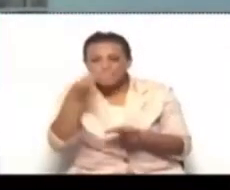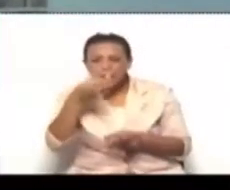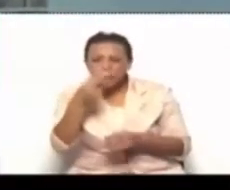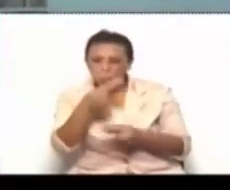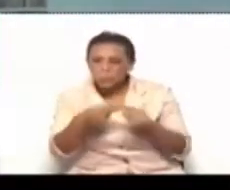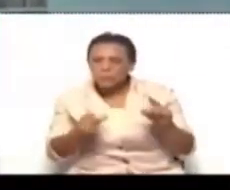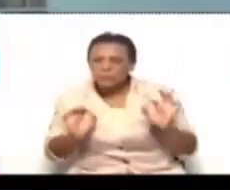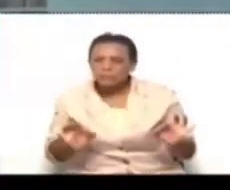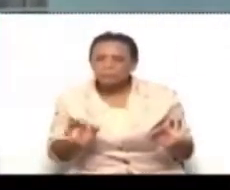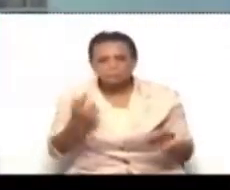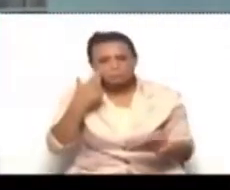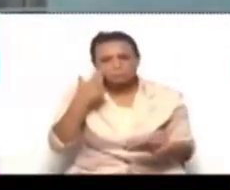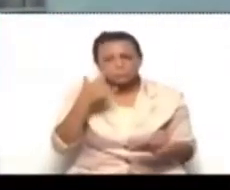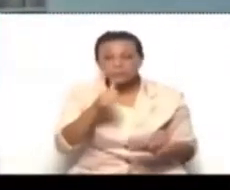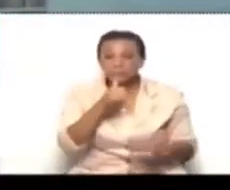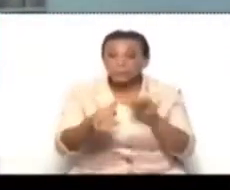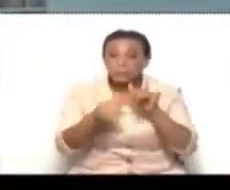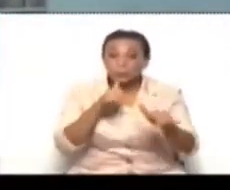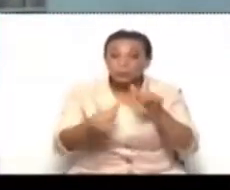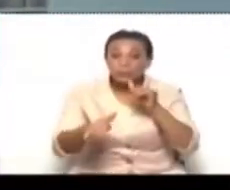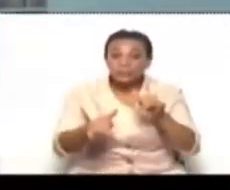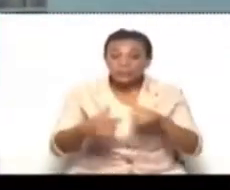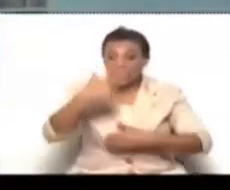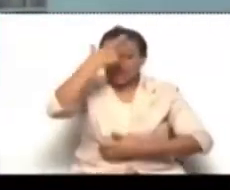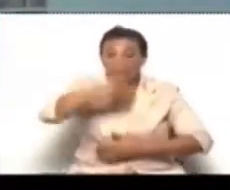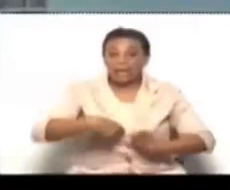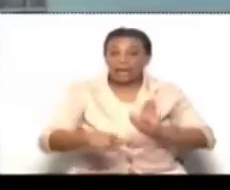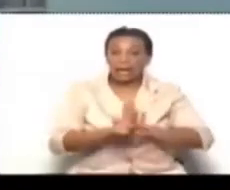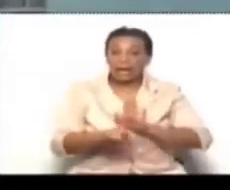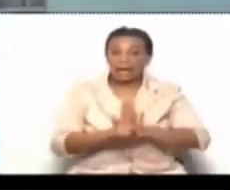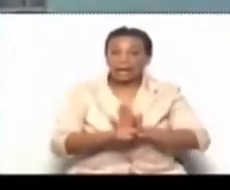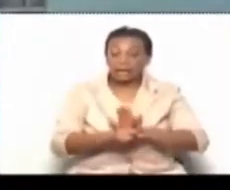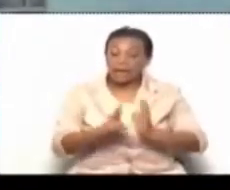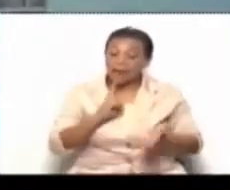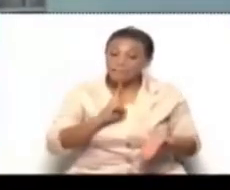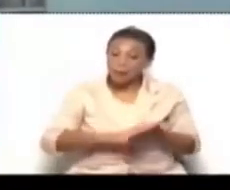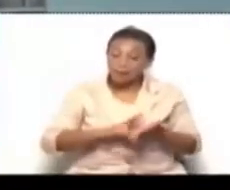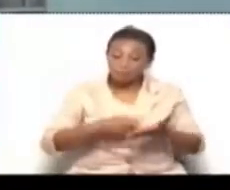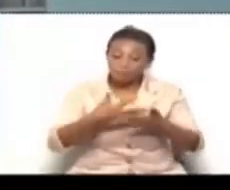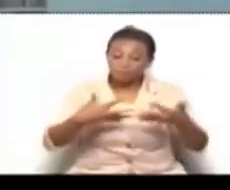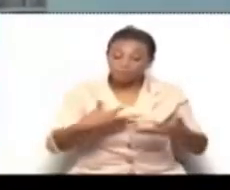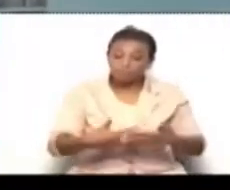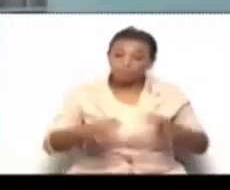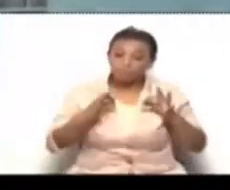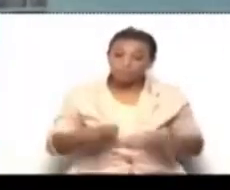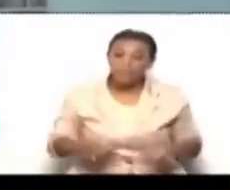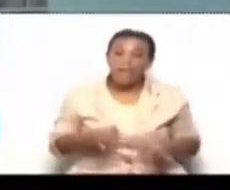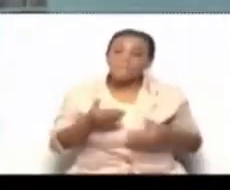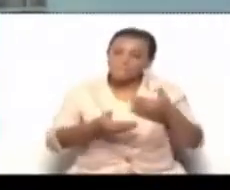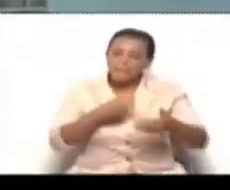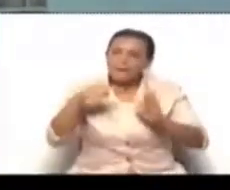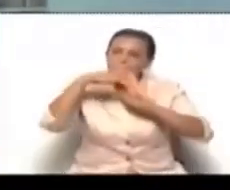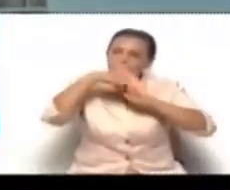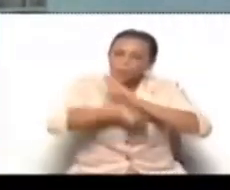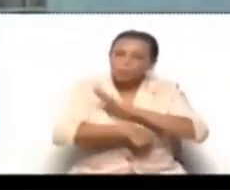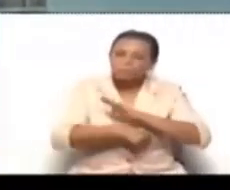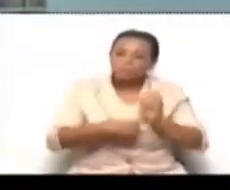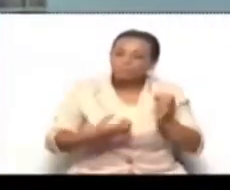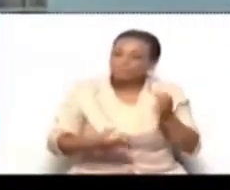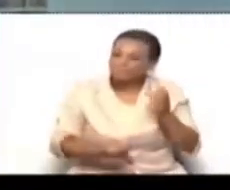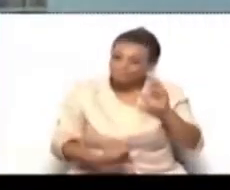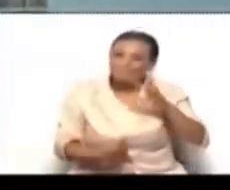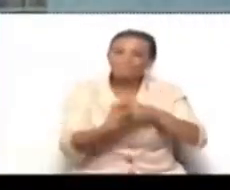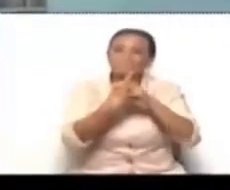República que ha respondido desde la ley y desde la verdad. Esperemos que evolucione. La verdad siempre